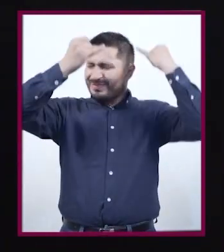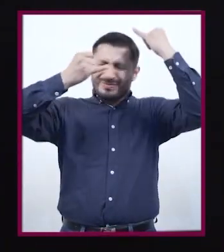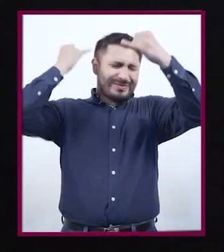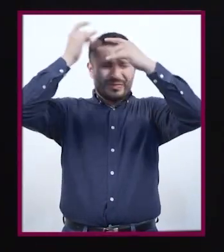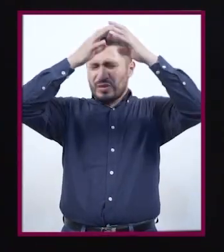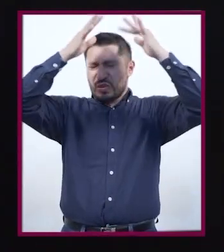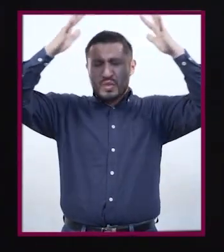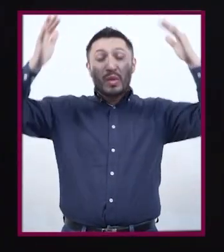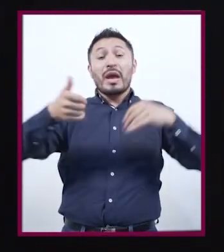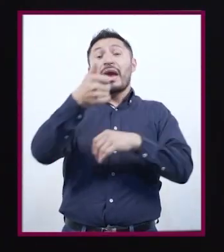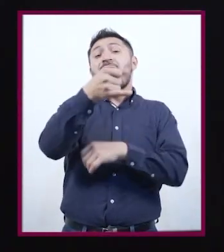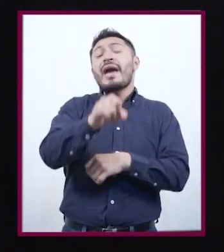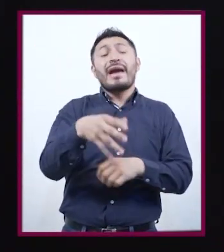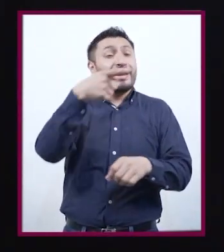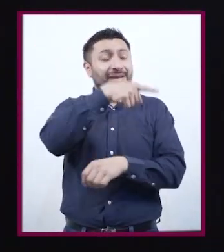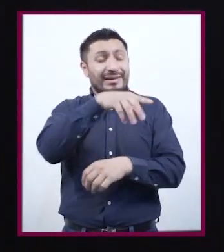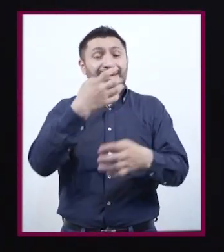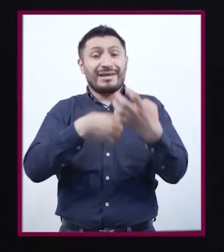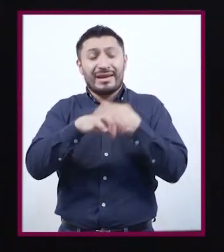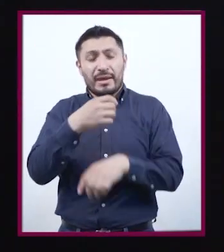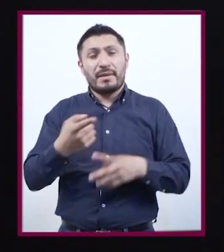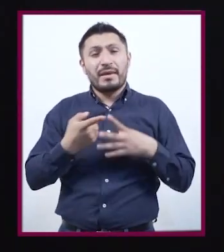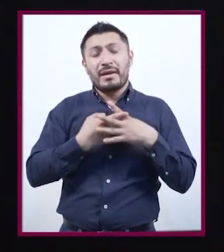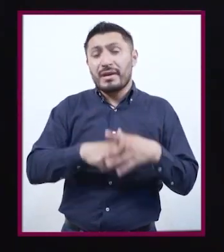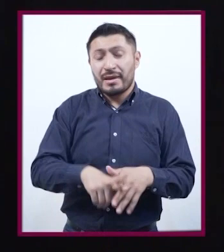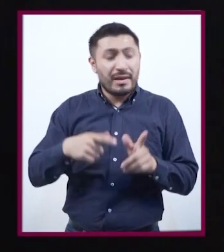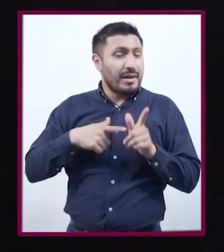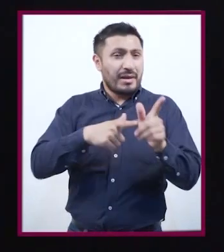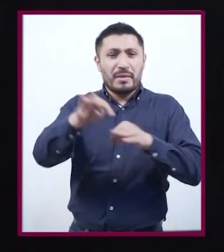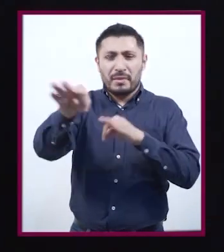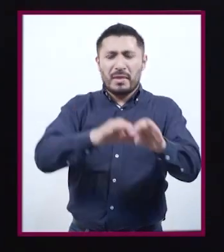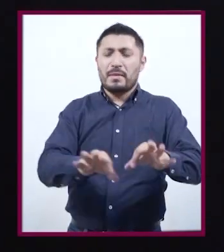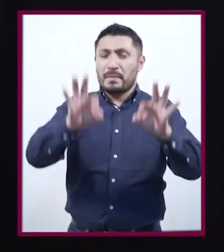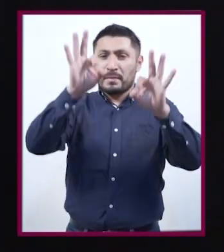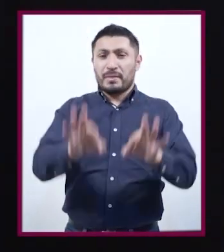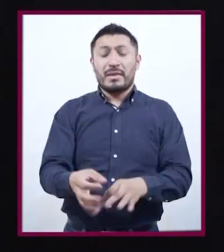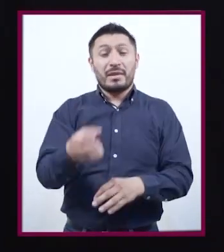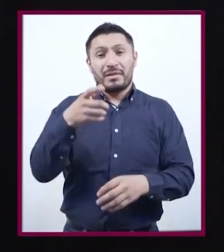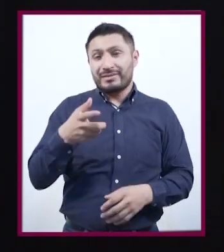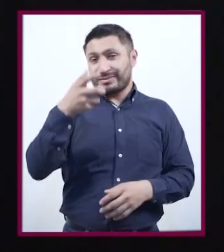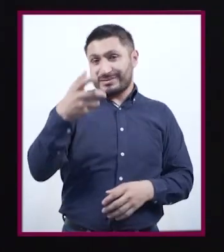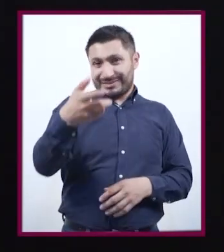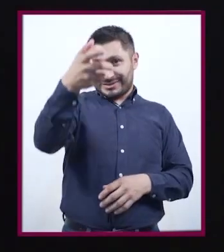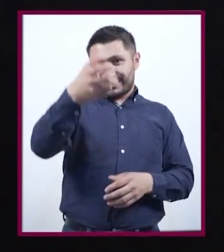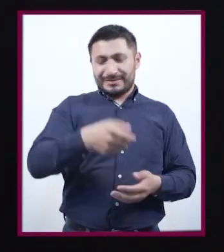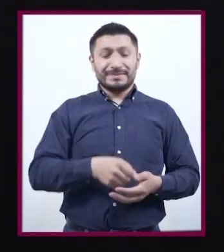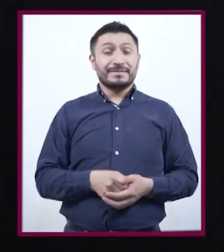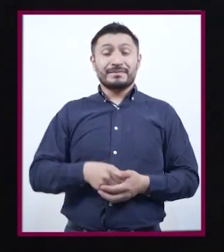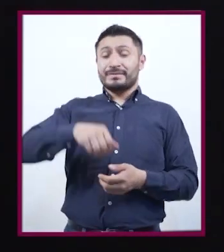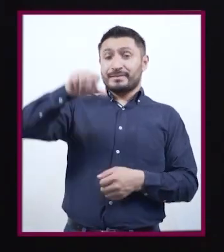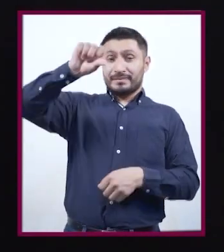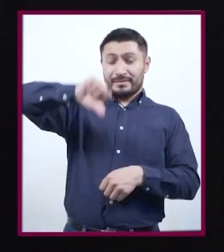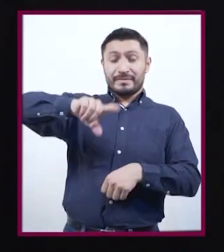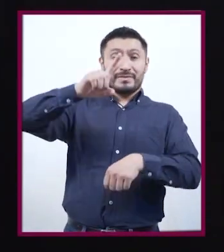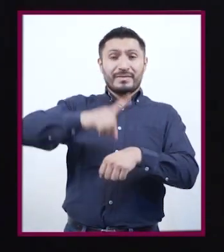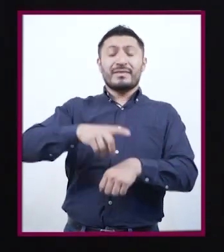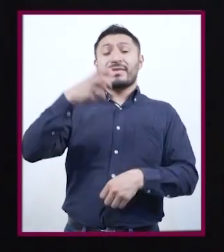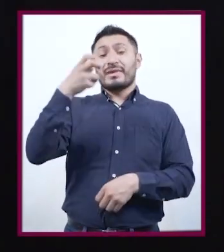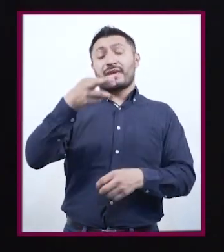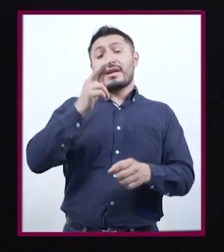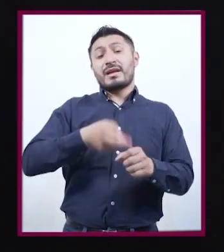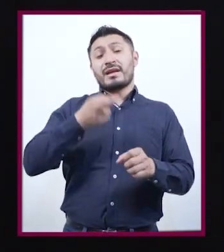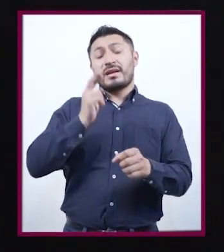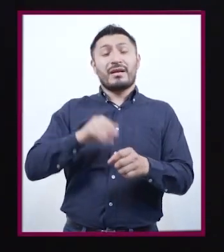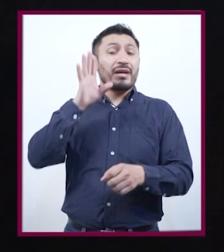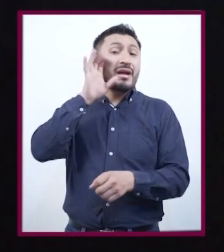su fantasía. Y así fue como esta compañía continuó laborando con éxito. ¡Salud! Hoy en día la marca de